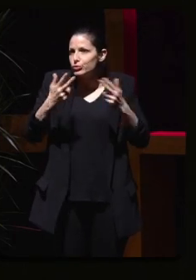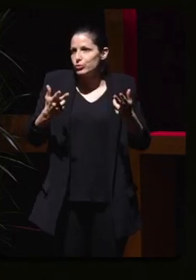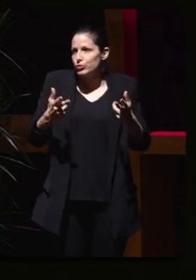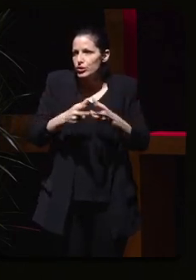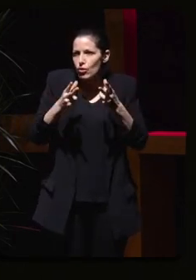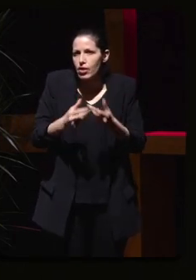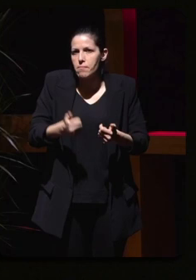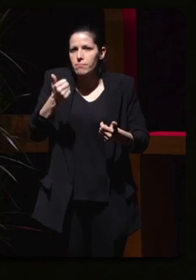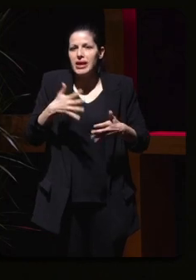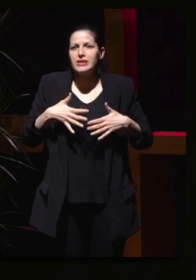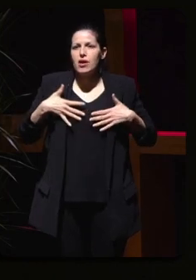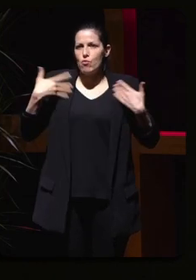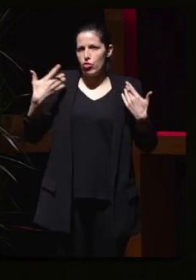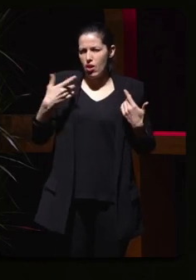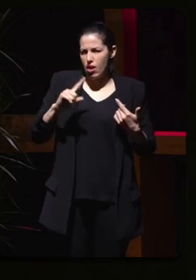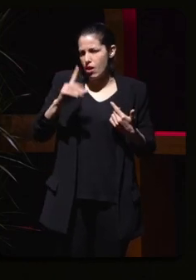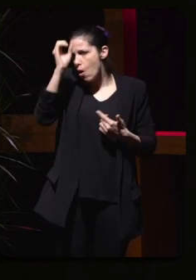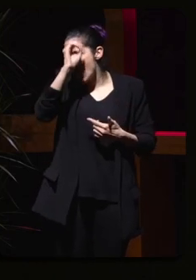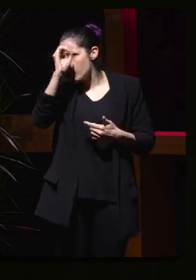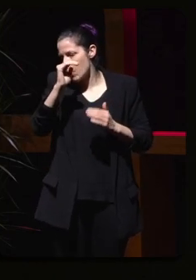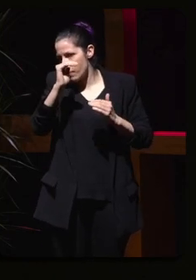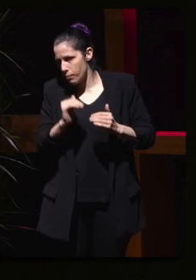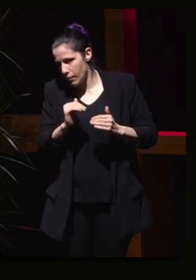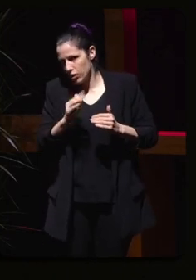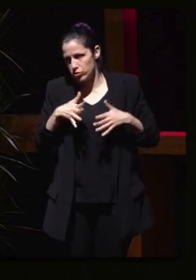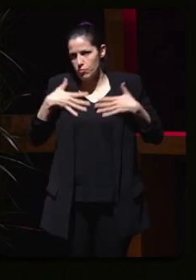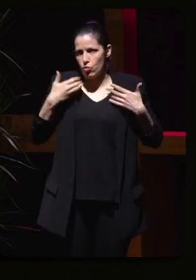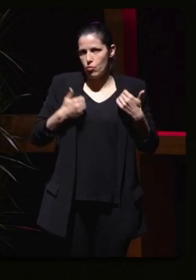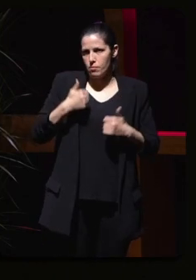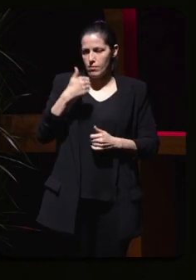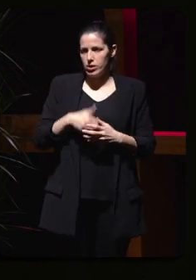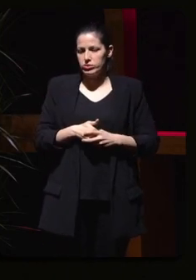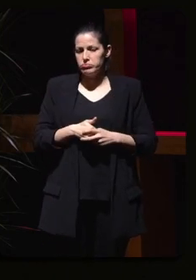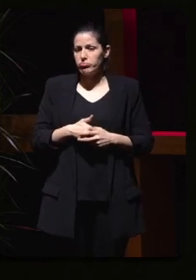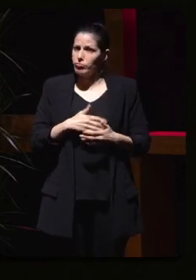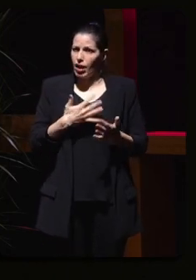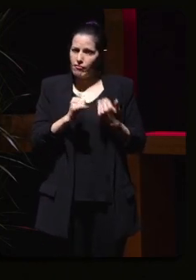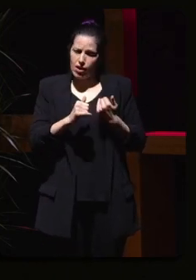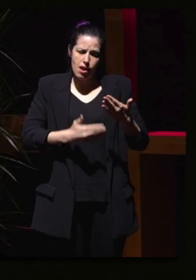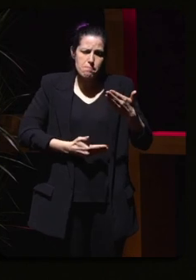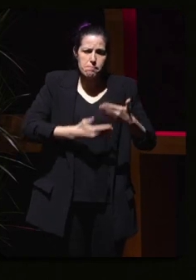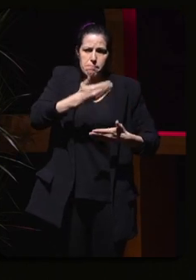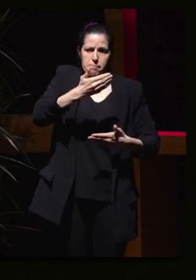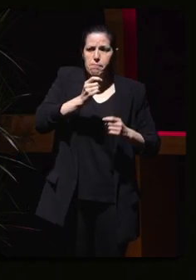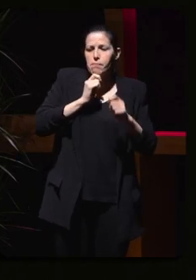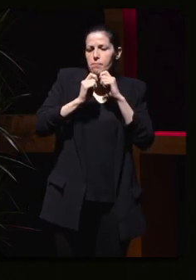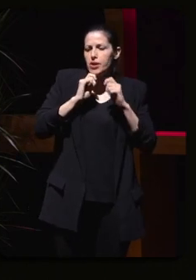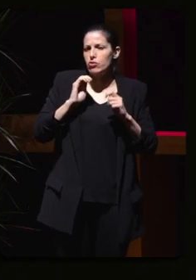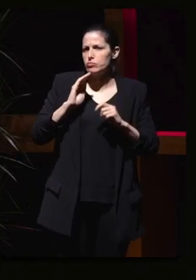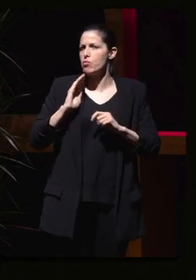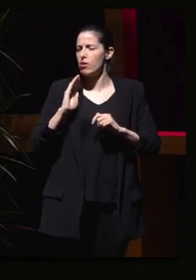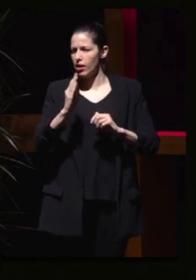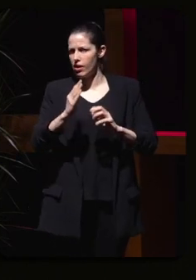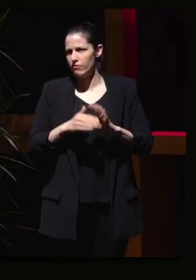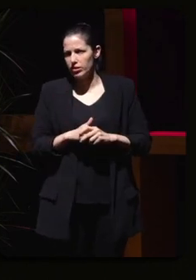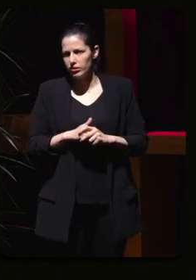opinión. Entonces todo eso afecta evidentemente al periodismo. El periodismo, lo que ocurre es que tiene una doble